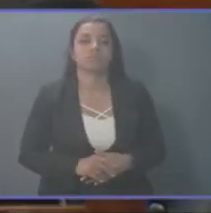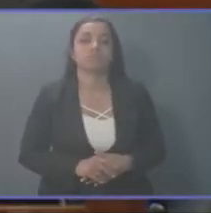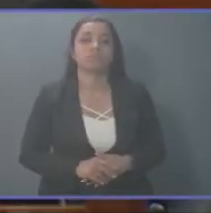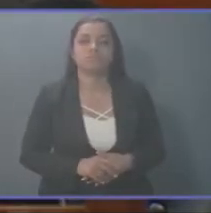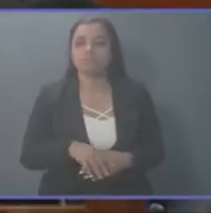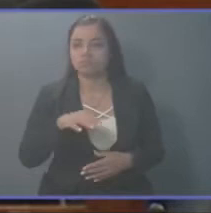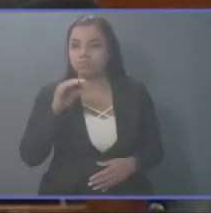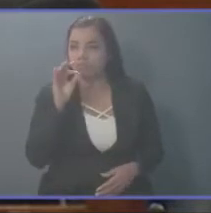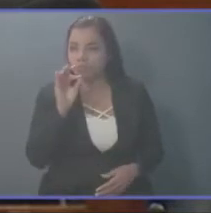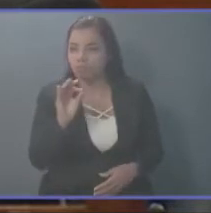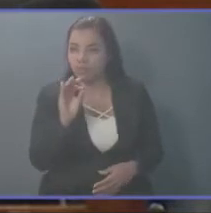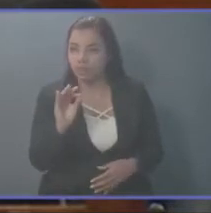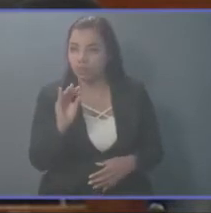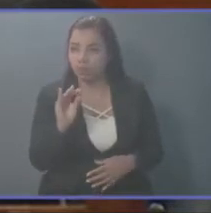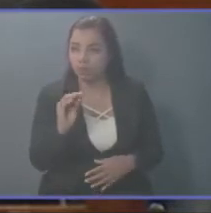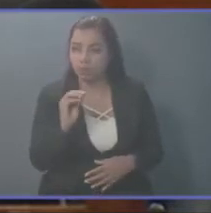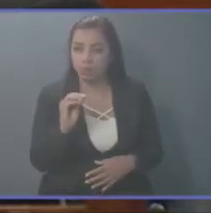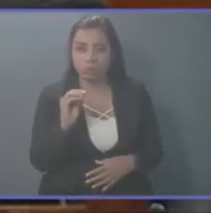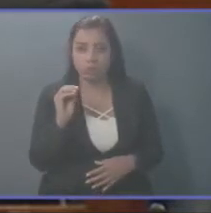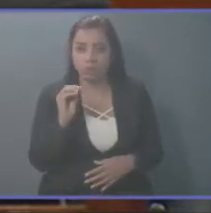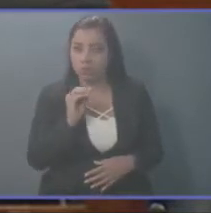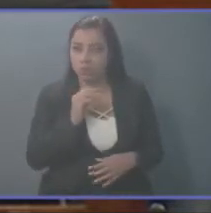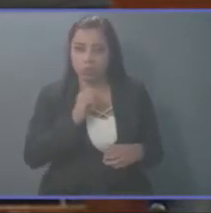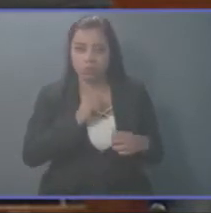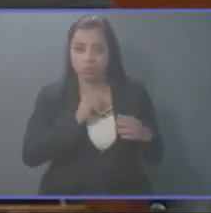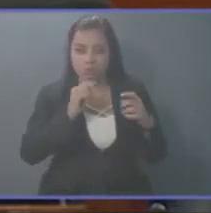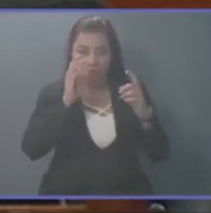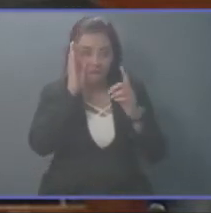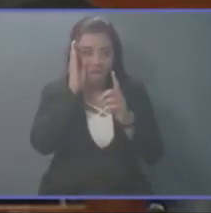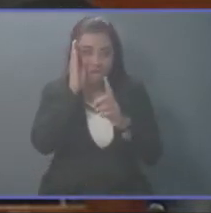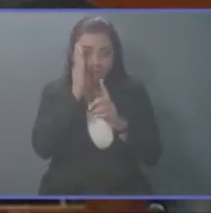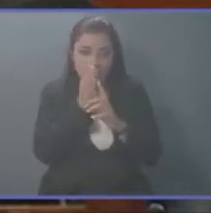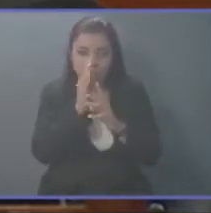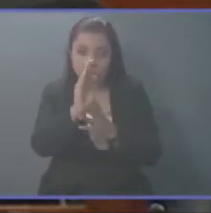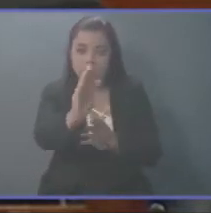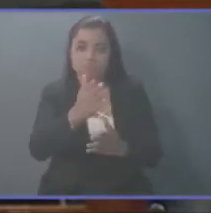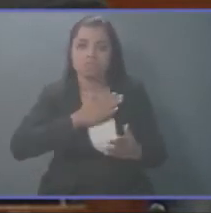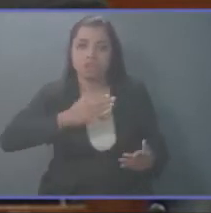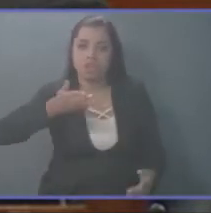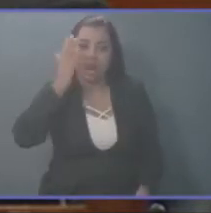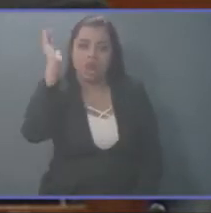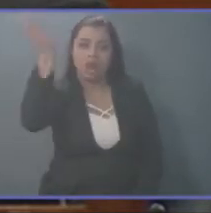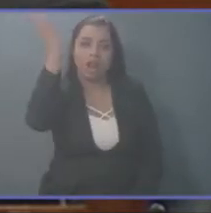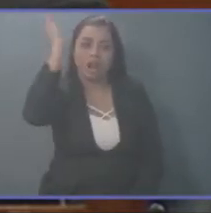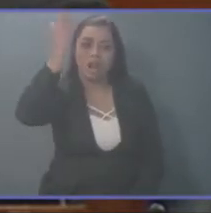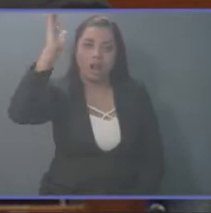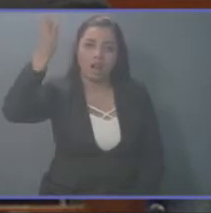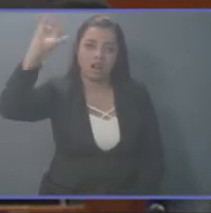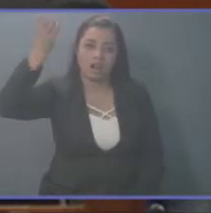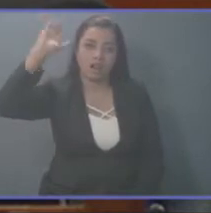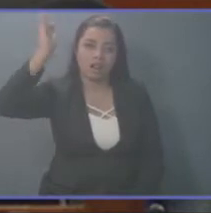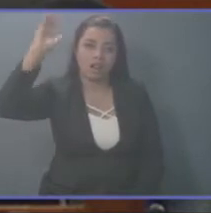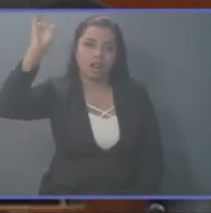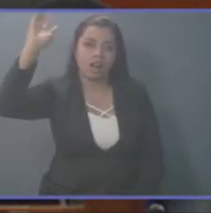Y no voy a concentrar mi intervención